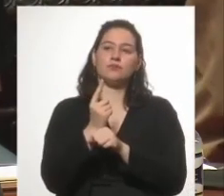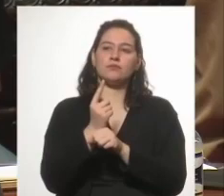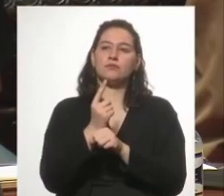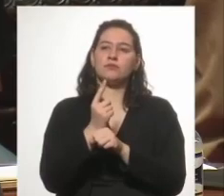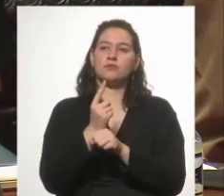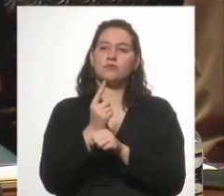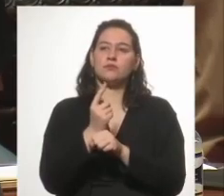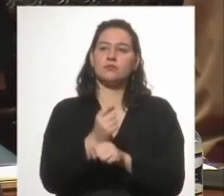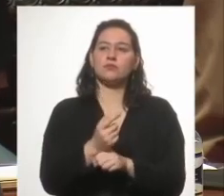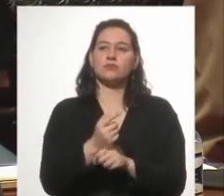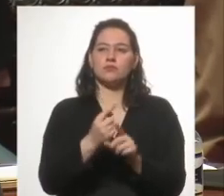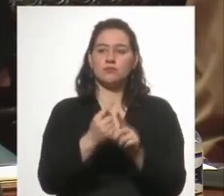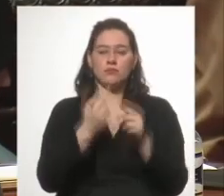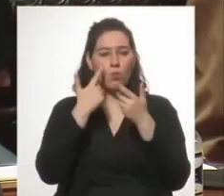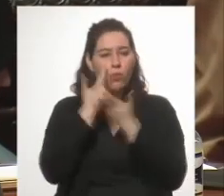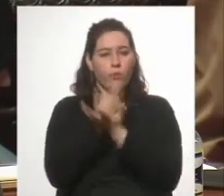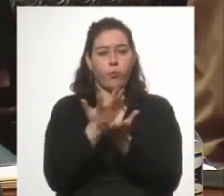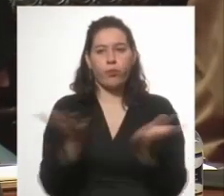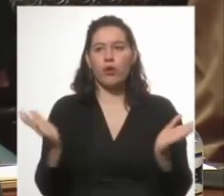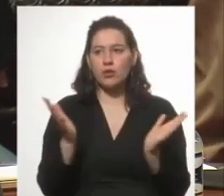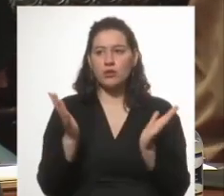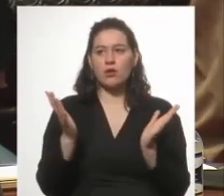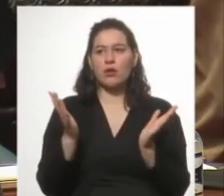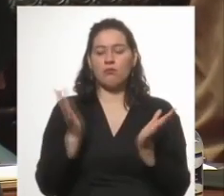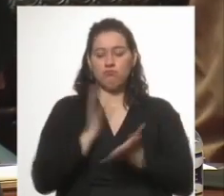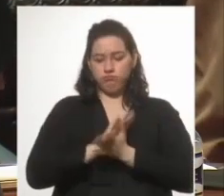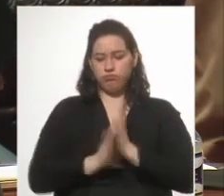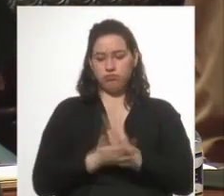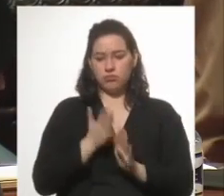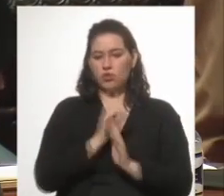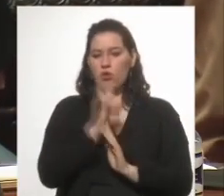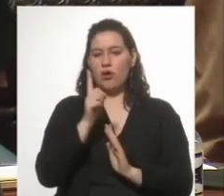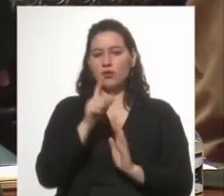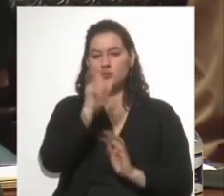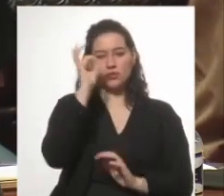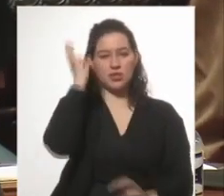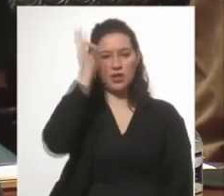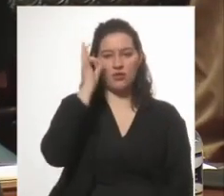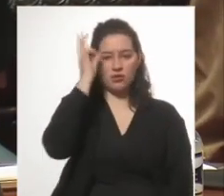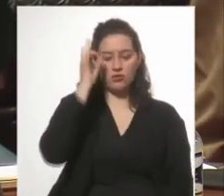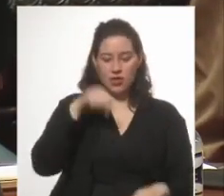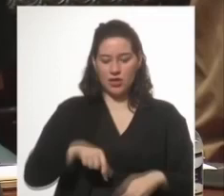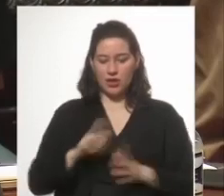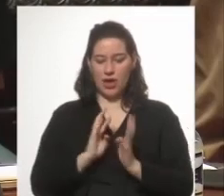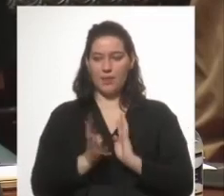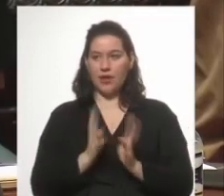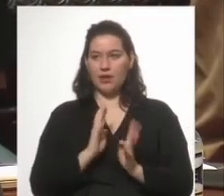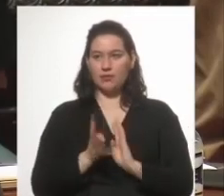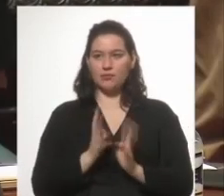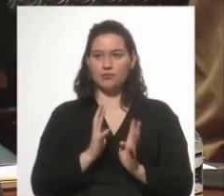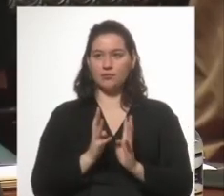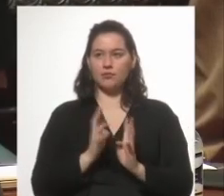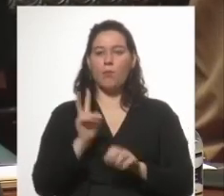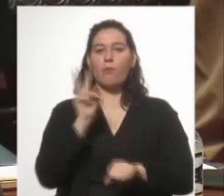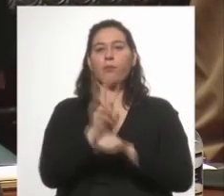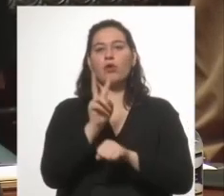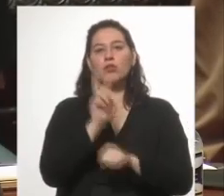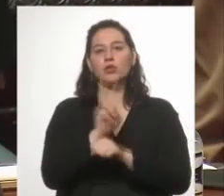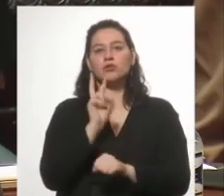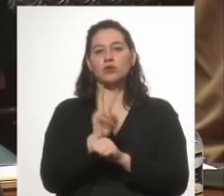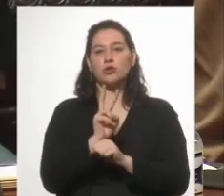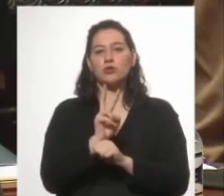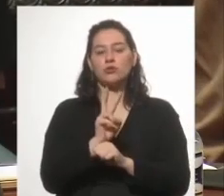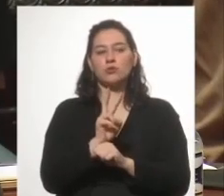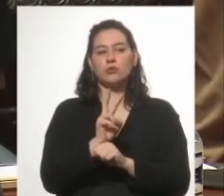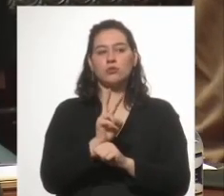hizo ver claramente que los fueros no son del legislador, los fueros son de la Cámara. Son una protección que